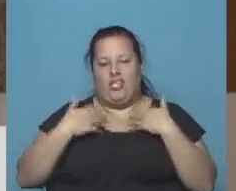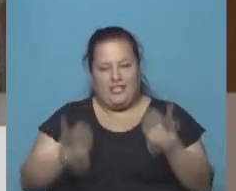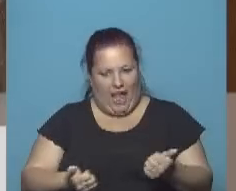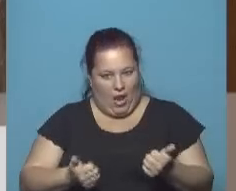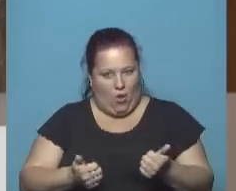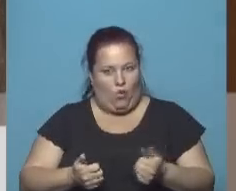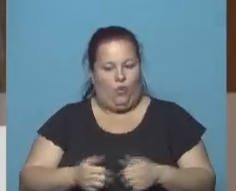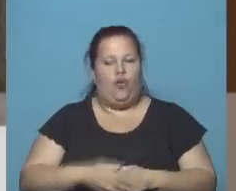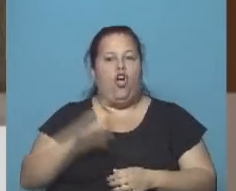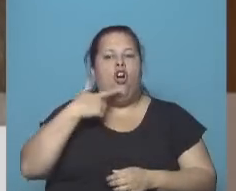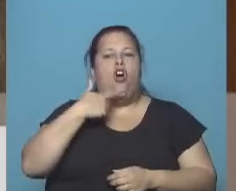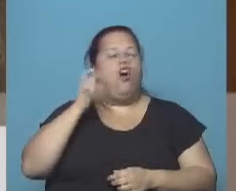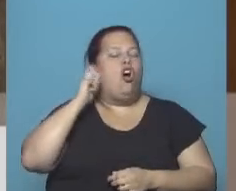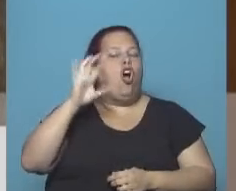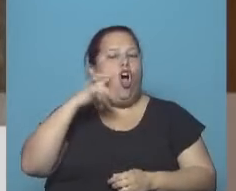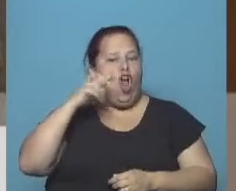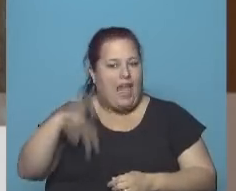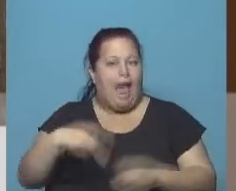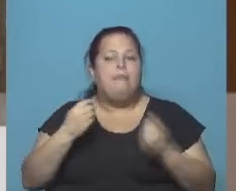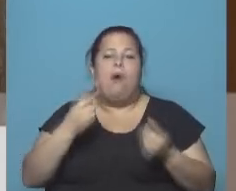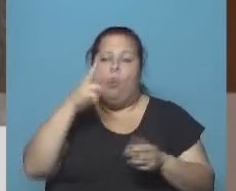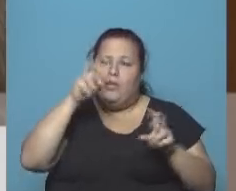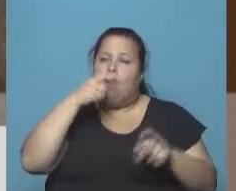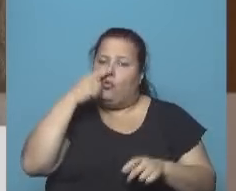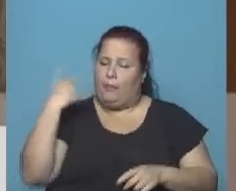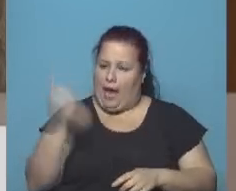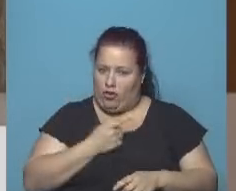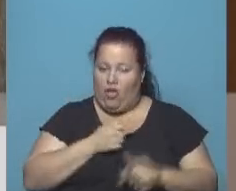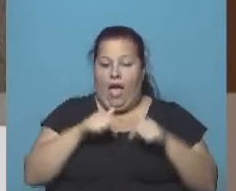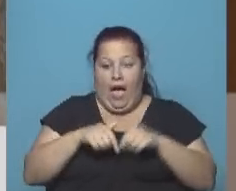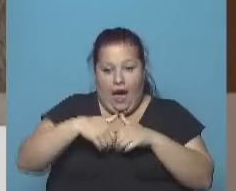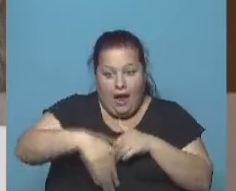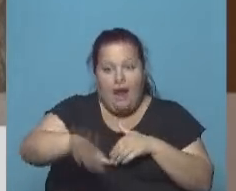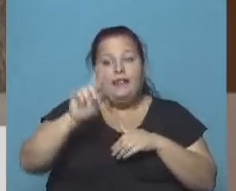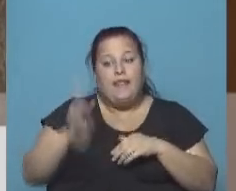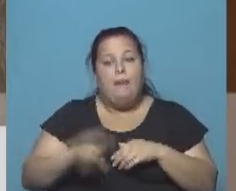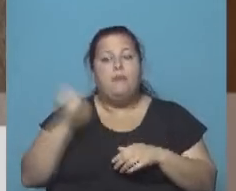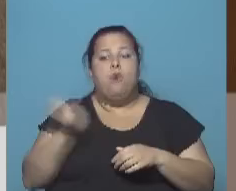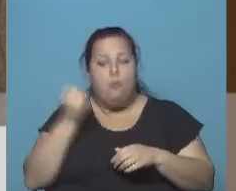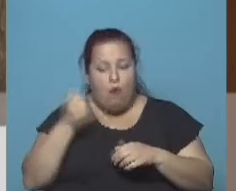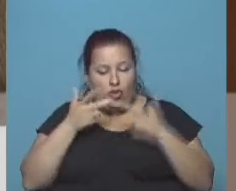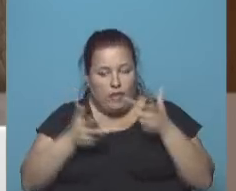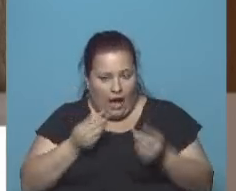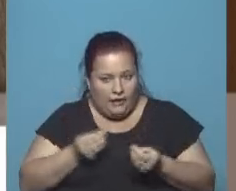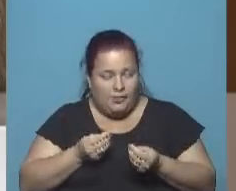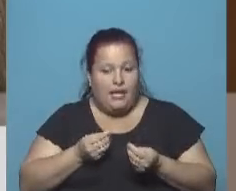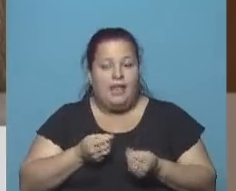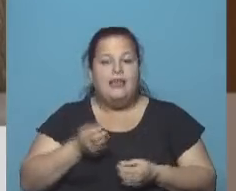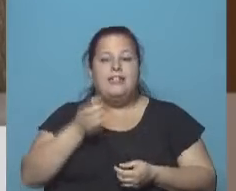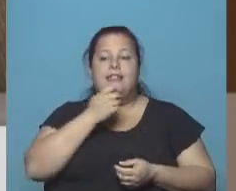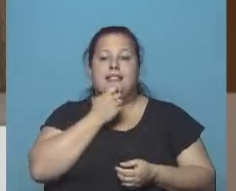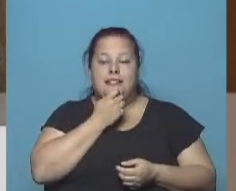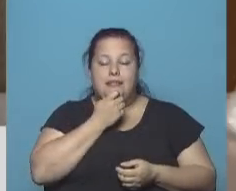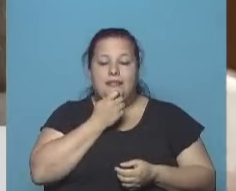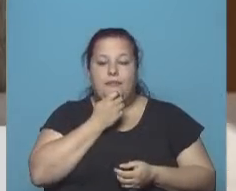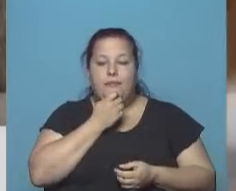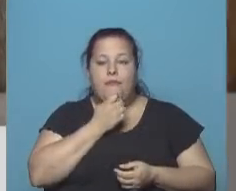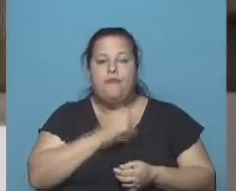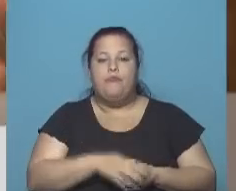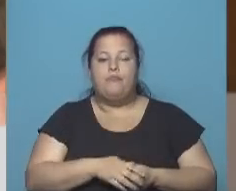la ley de identidad de género, por la ley de matrimonio igualitario. Estamos de alguna manera anticipándonos a lo que está ocurriendo en otros países que están en este